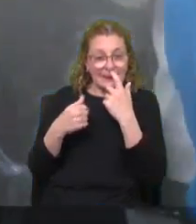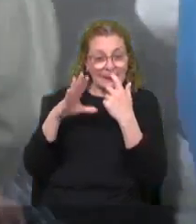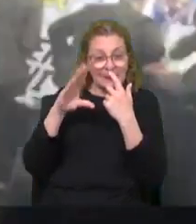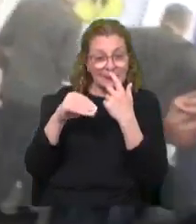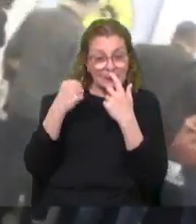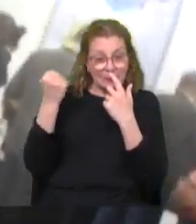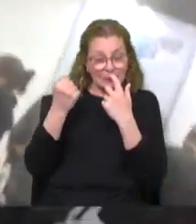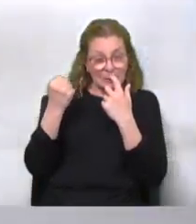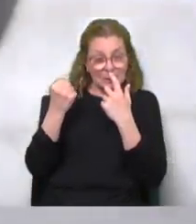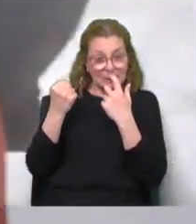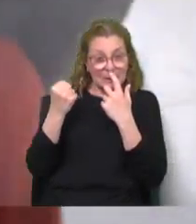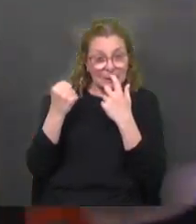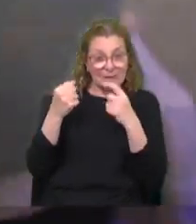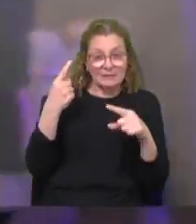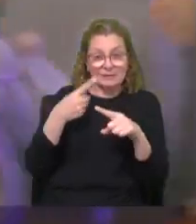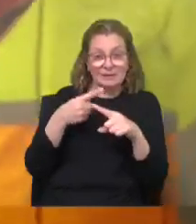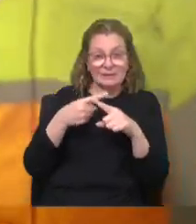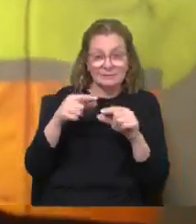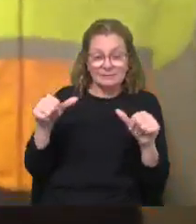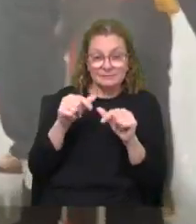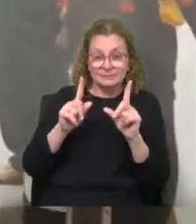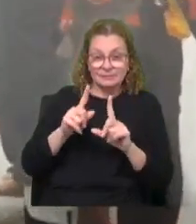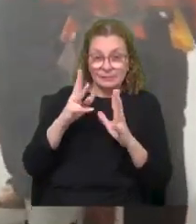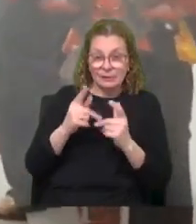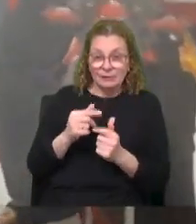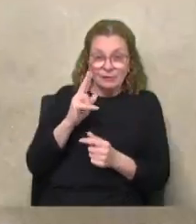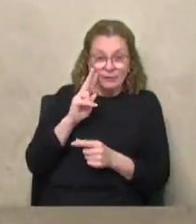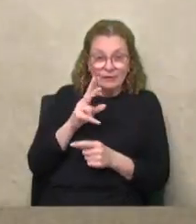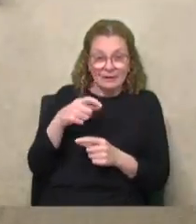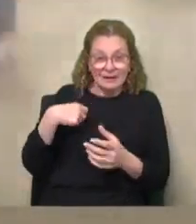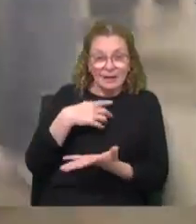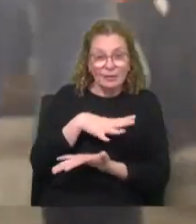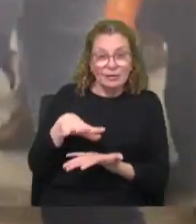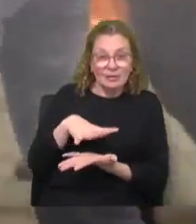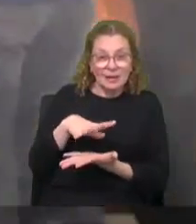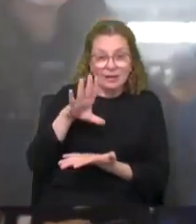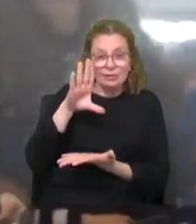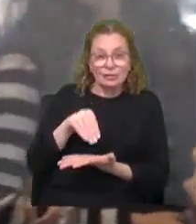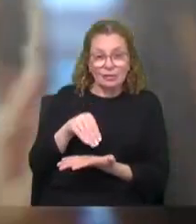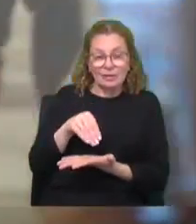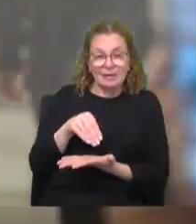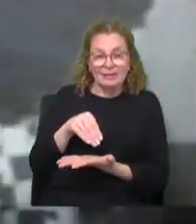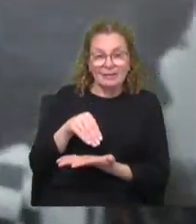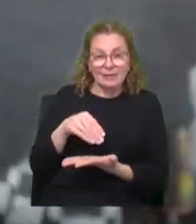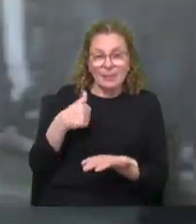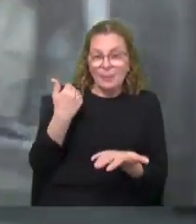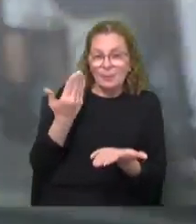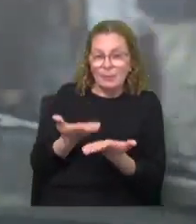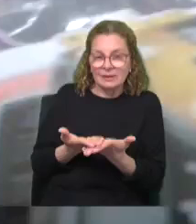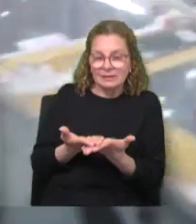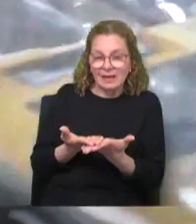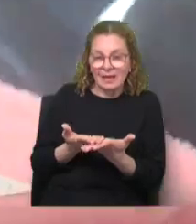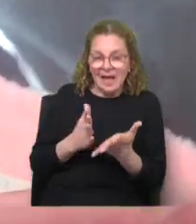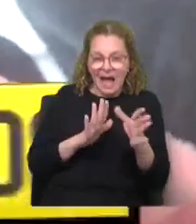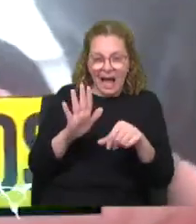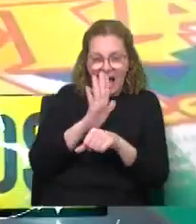potencian. Y el festival lo que hace de alguna manera es reflejar que en nuestra sociedad todas esas propuestas